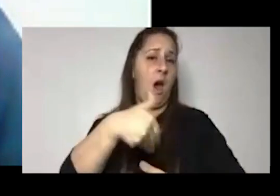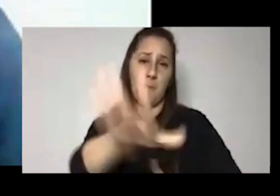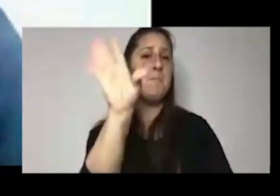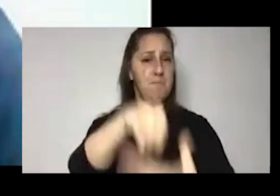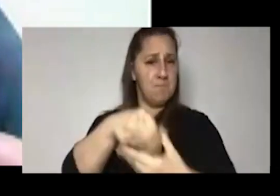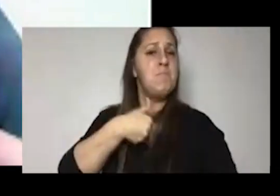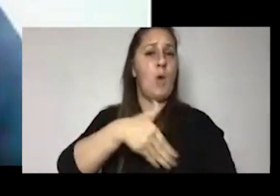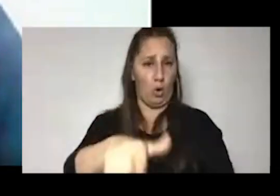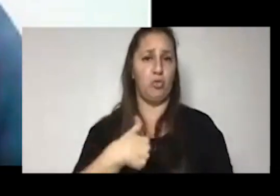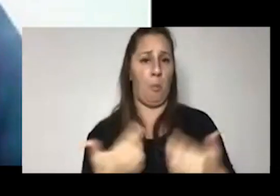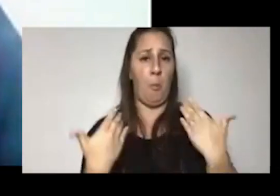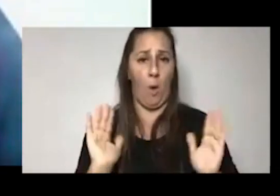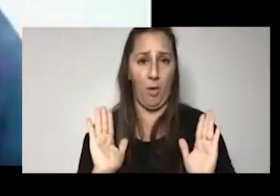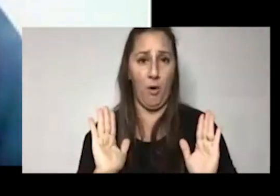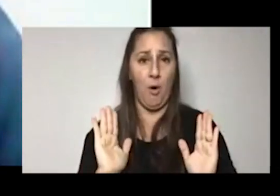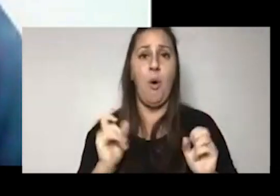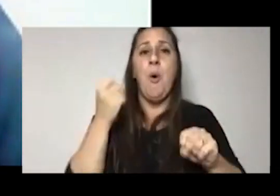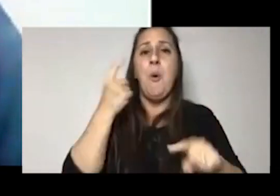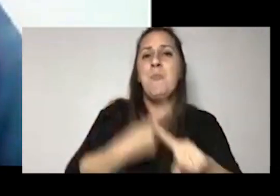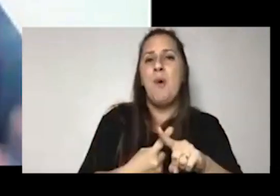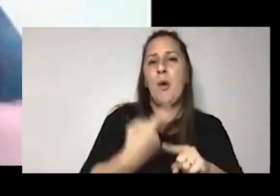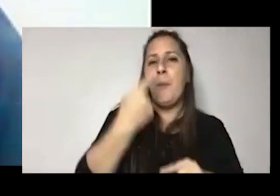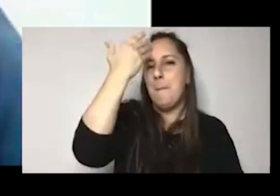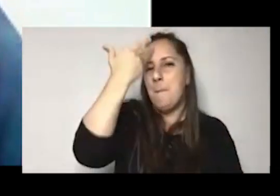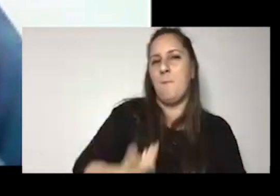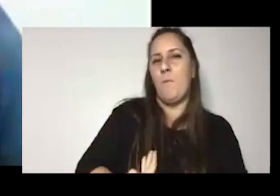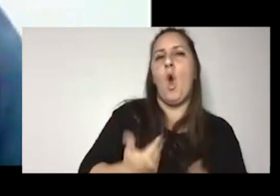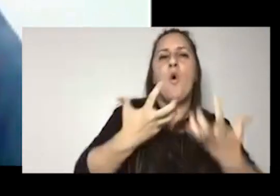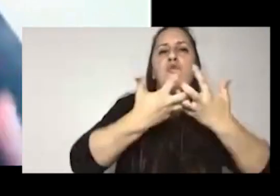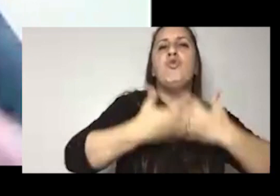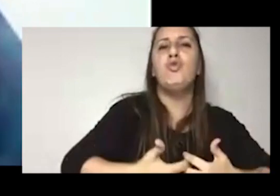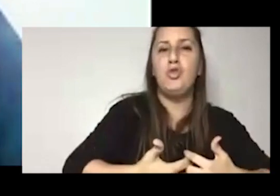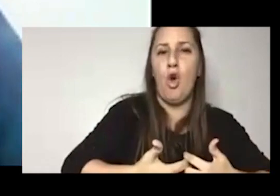que ver justamente con el perfil de funcionamiento en cuanto a lo que tiene que ver